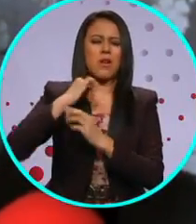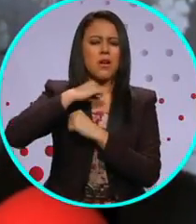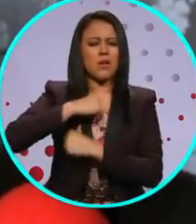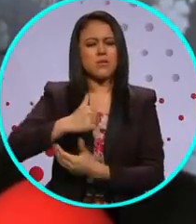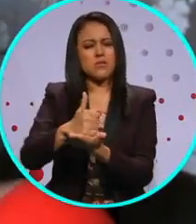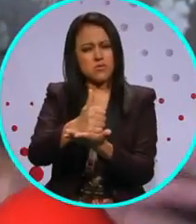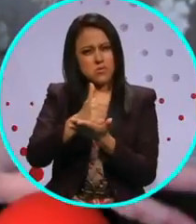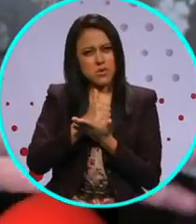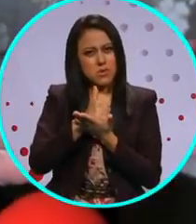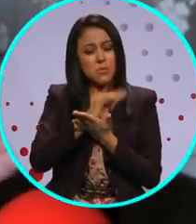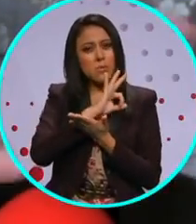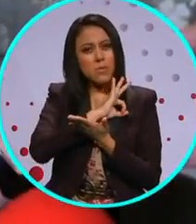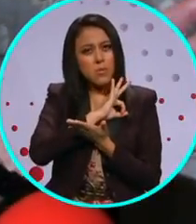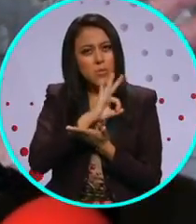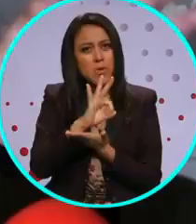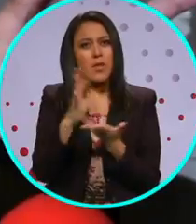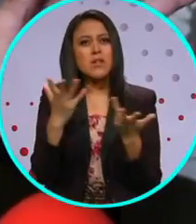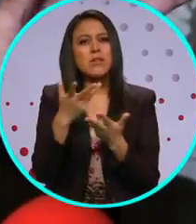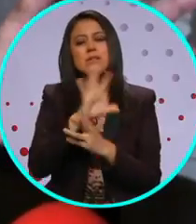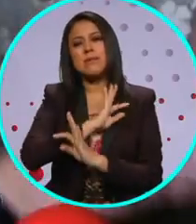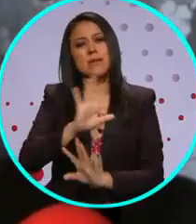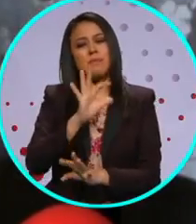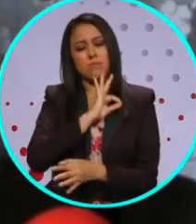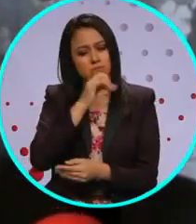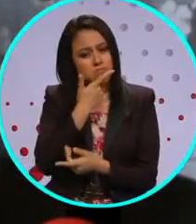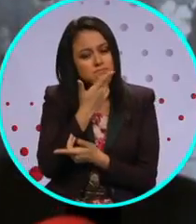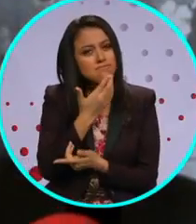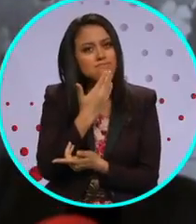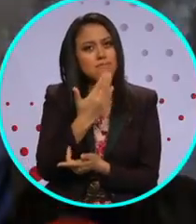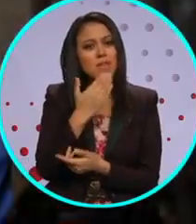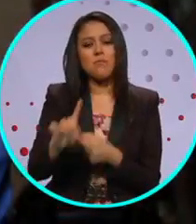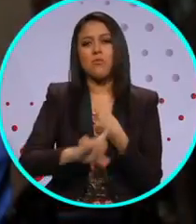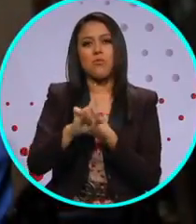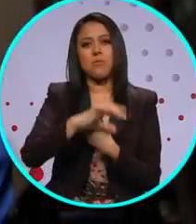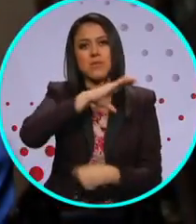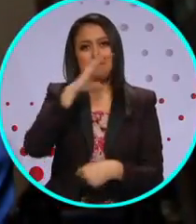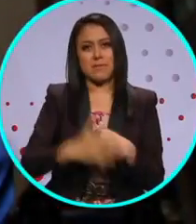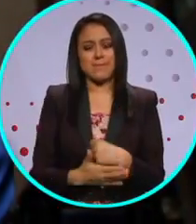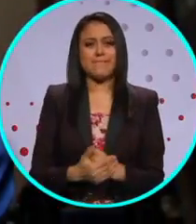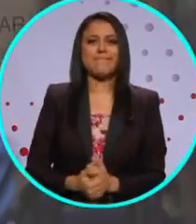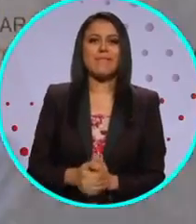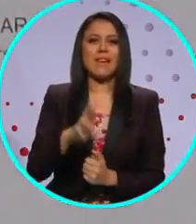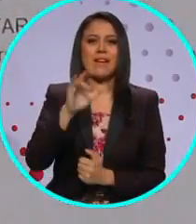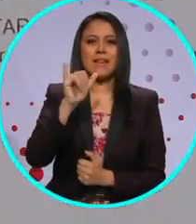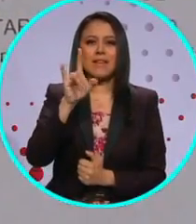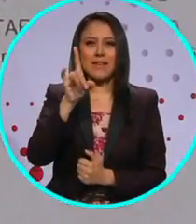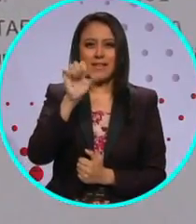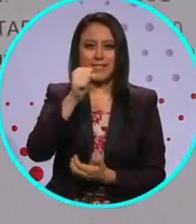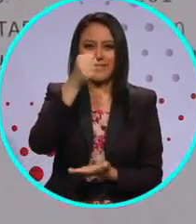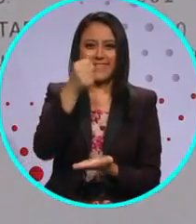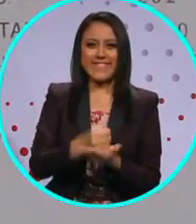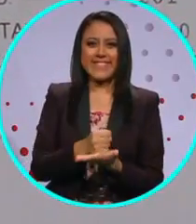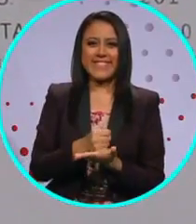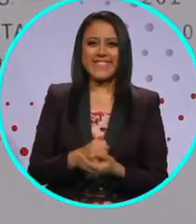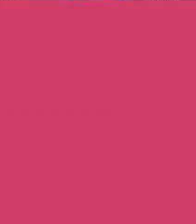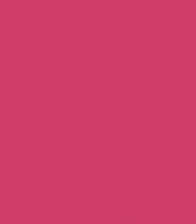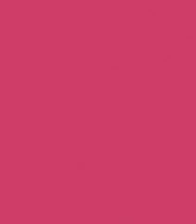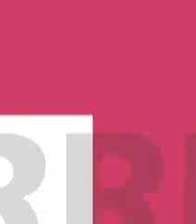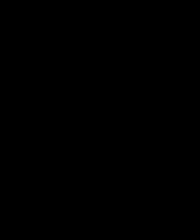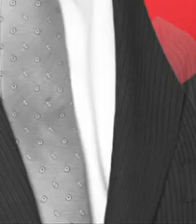apoyen y pueda yo salir de mis dificultades. Ricardo Solabac, a quien corresponda.